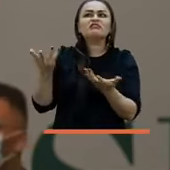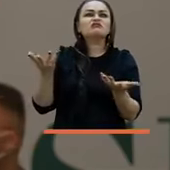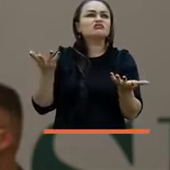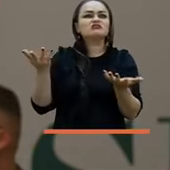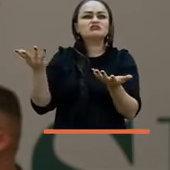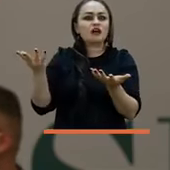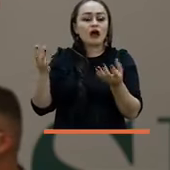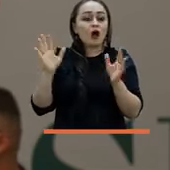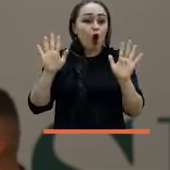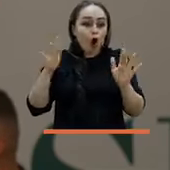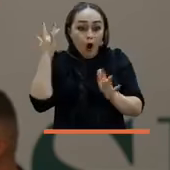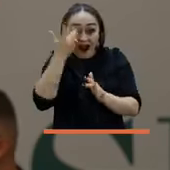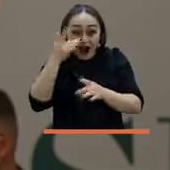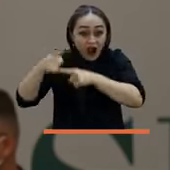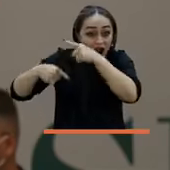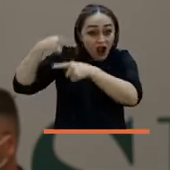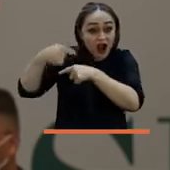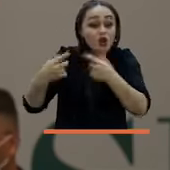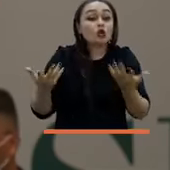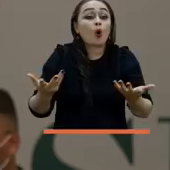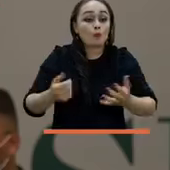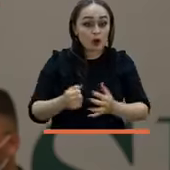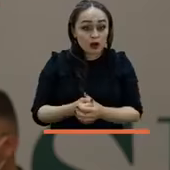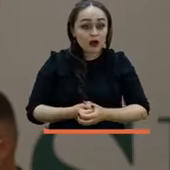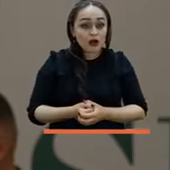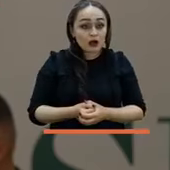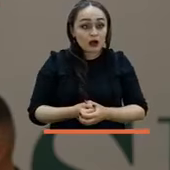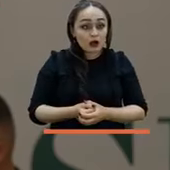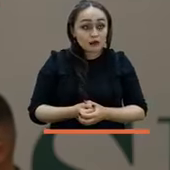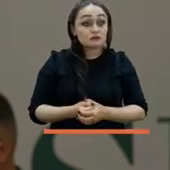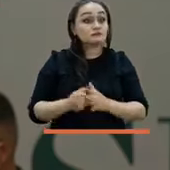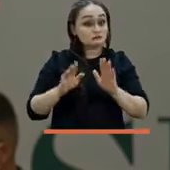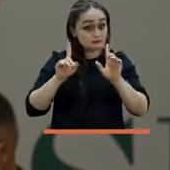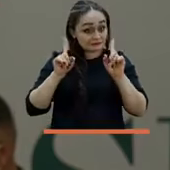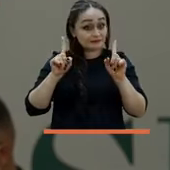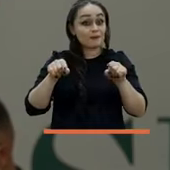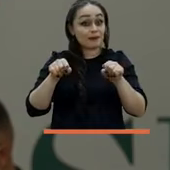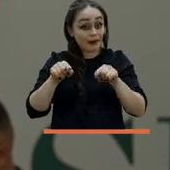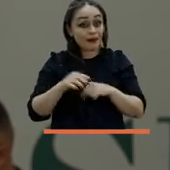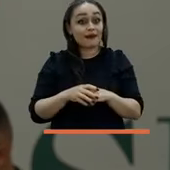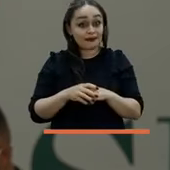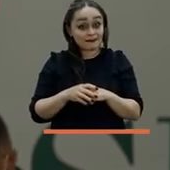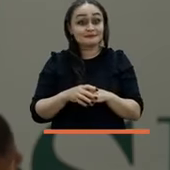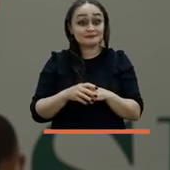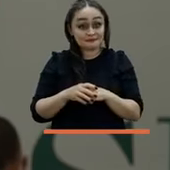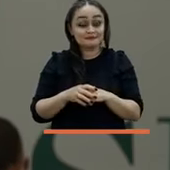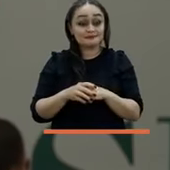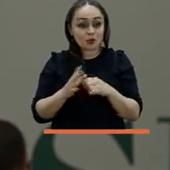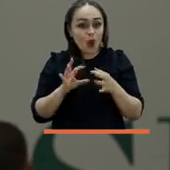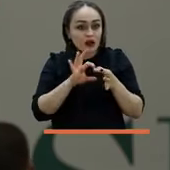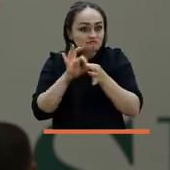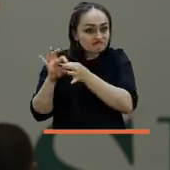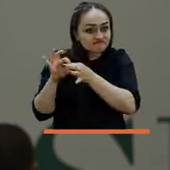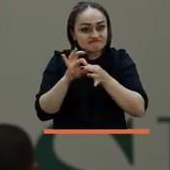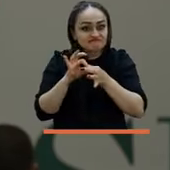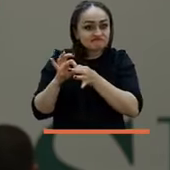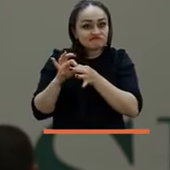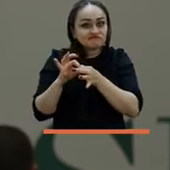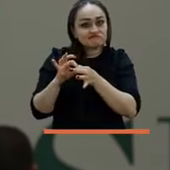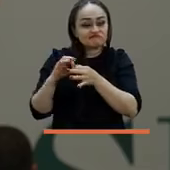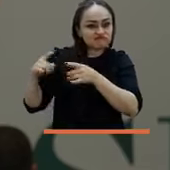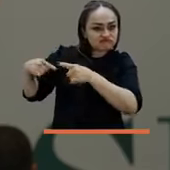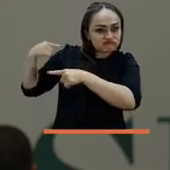los afro lo que es también son desde nuestras raíces entonces ahí